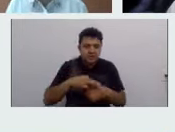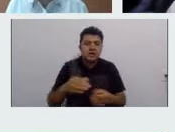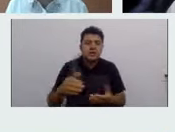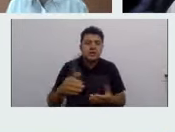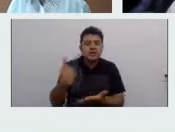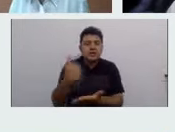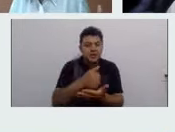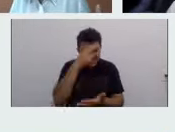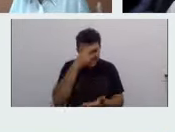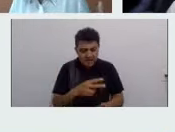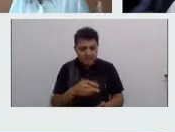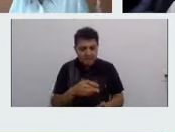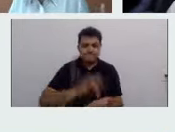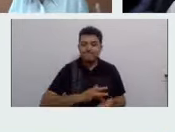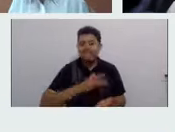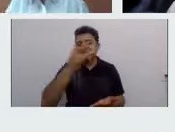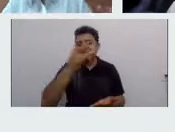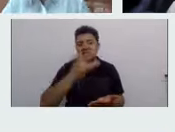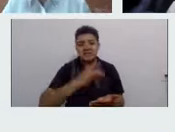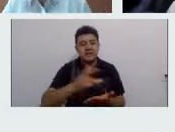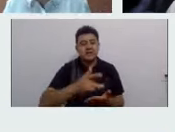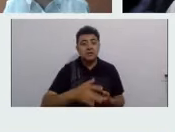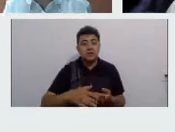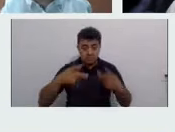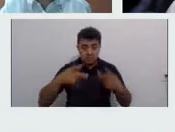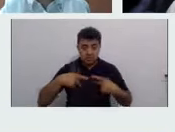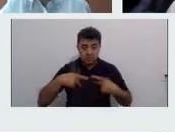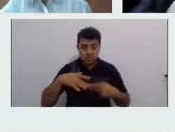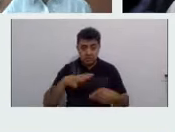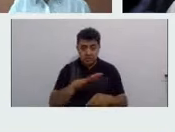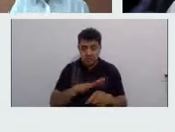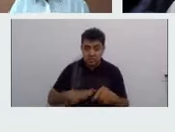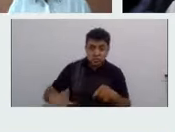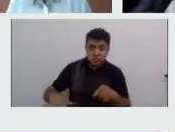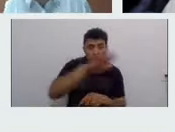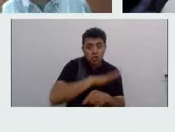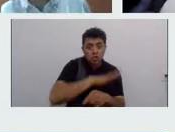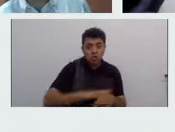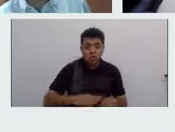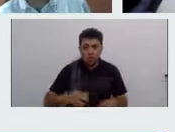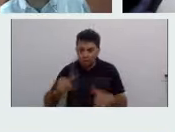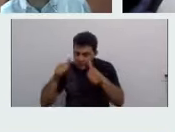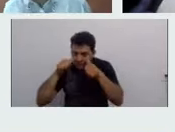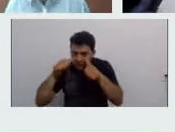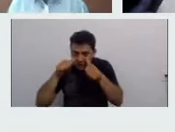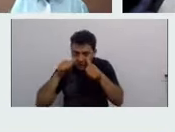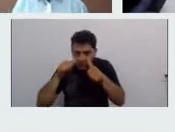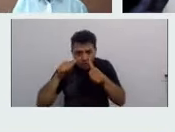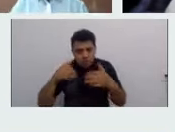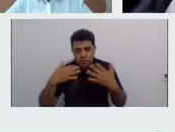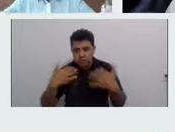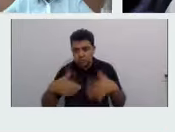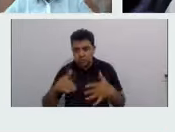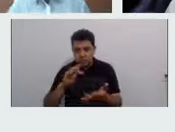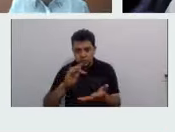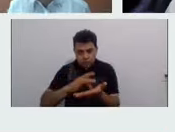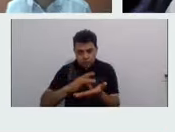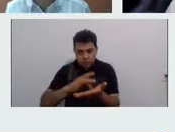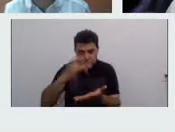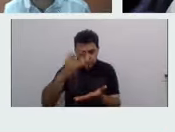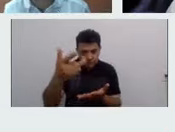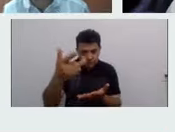Un abrazo y gracias a toda la audiencia que estuvo con nosotros hasta este momento. Muchas gracias, doctor. Muchas gracias al DIF y